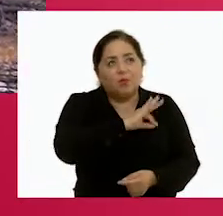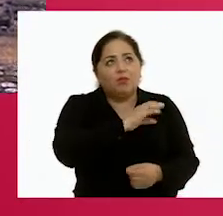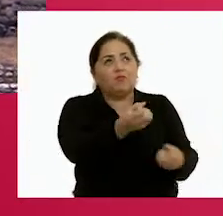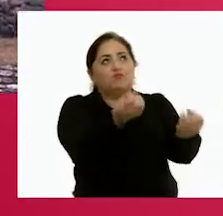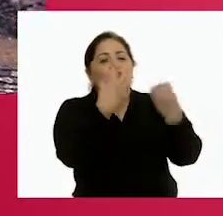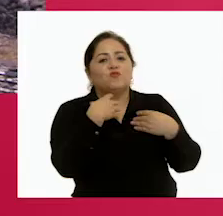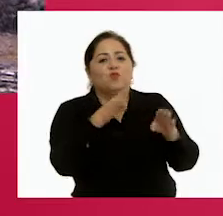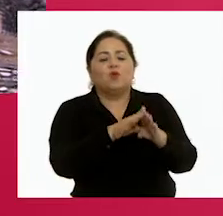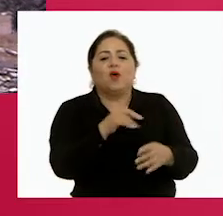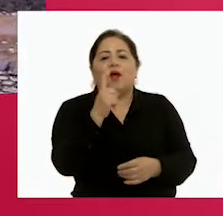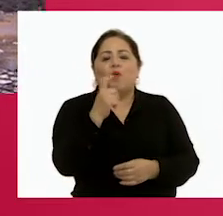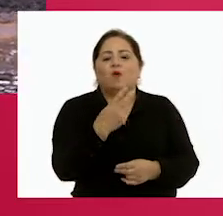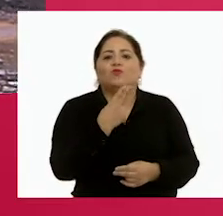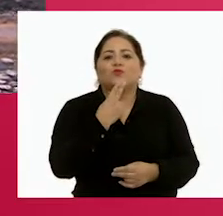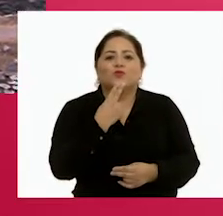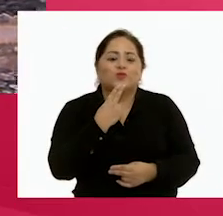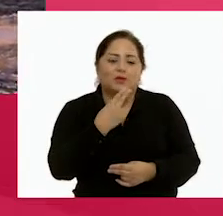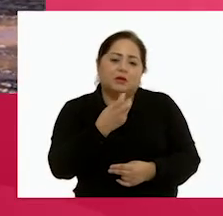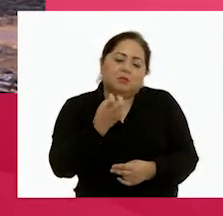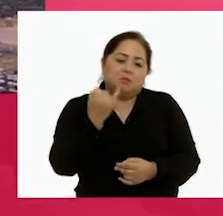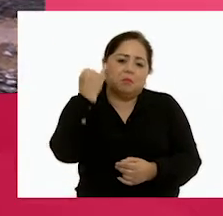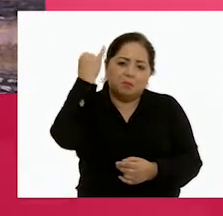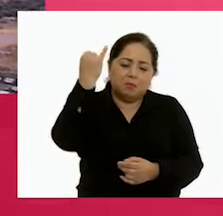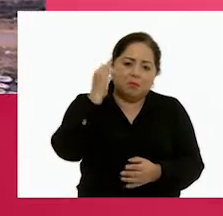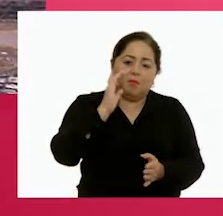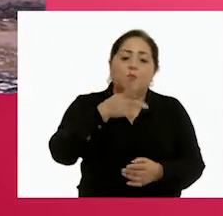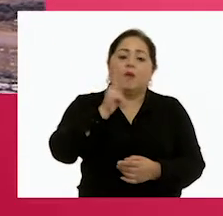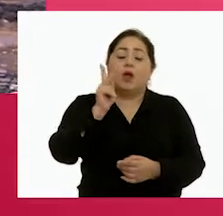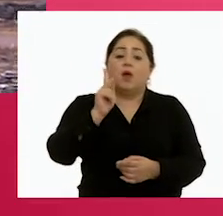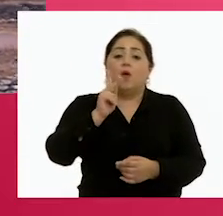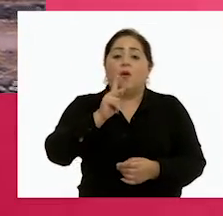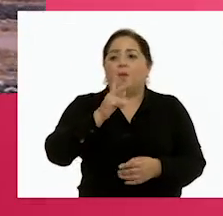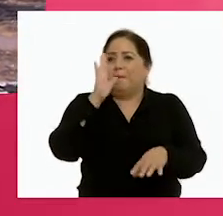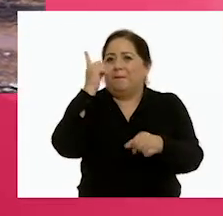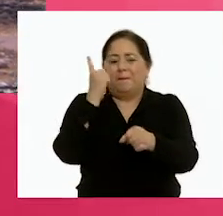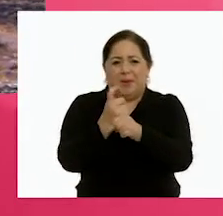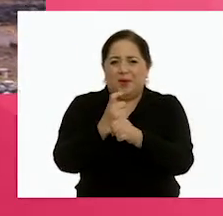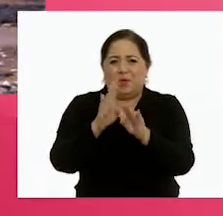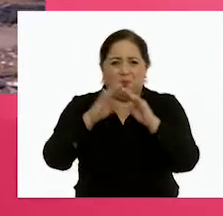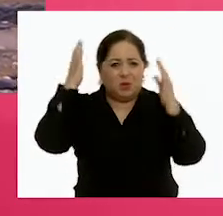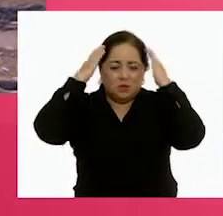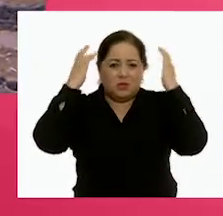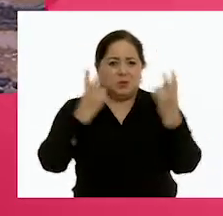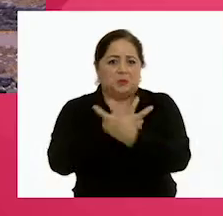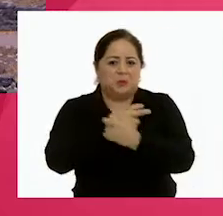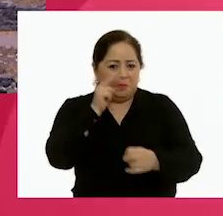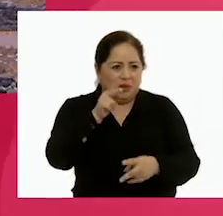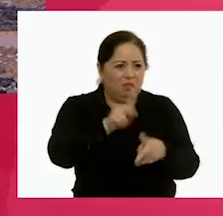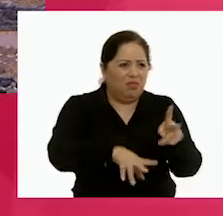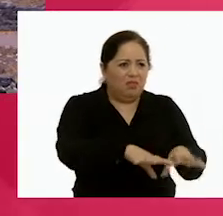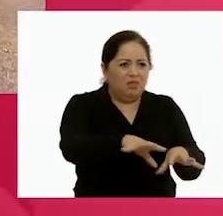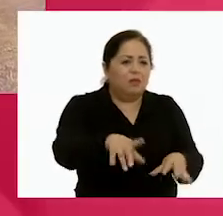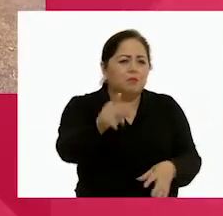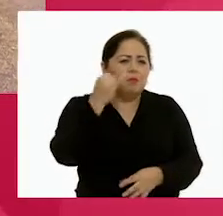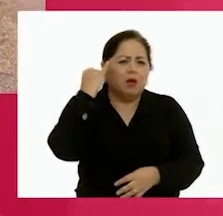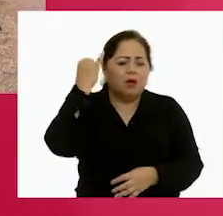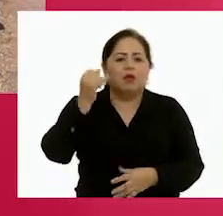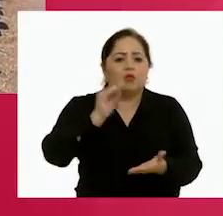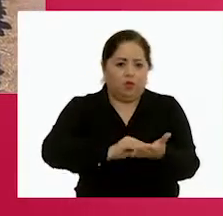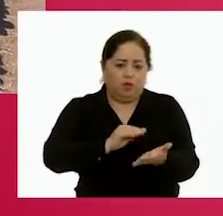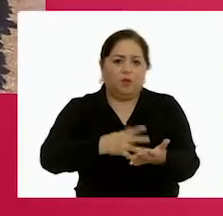el líquido vital, que es el agua. La idea es que, por ejemplo, en el caso particular de los cráneos que vemos aquí suspendidos, imagínate que tienen